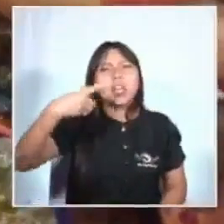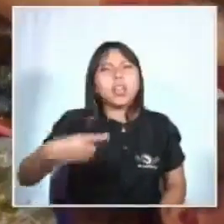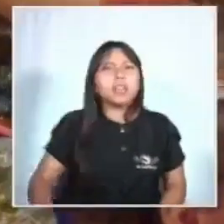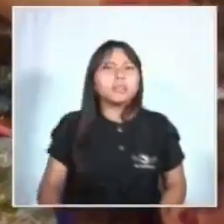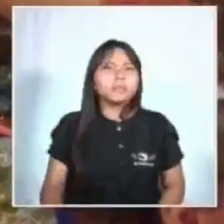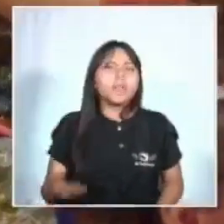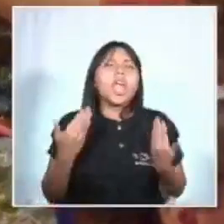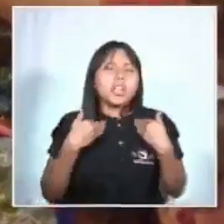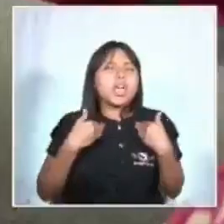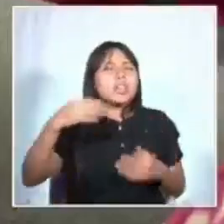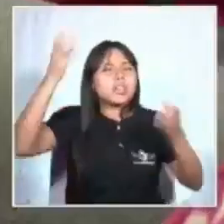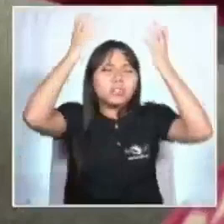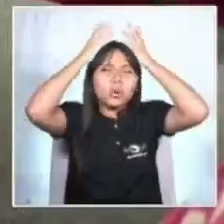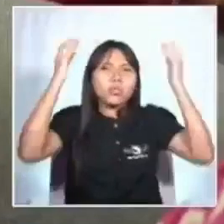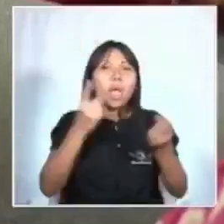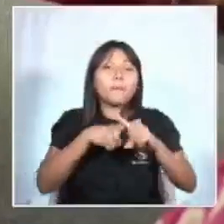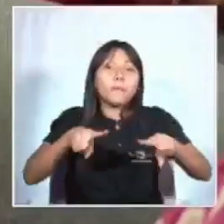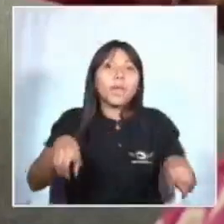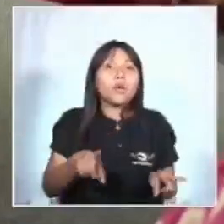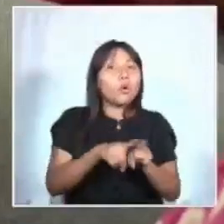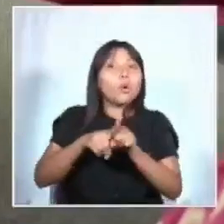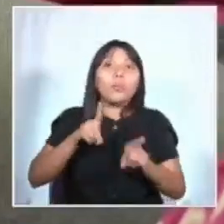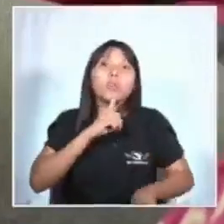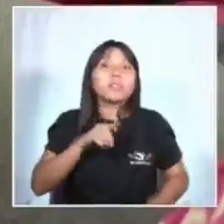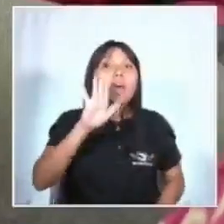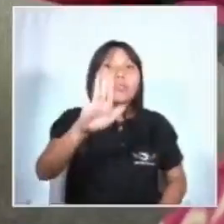corona, pero ¿cómo está tu mentalidad?